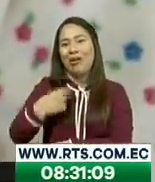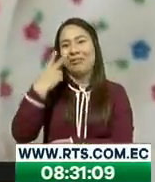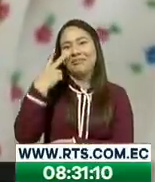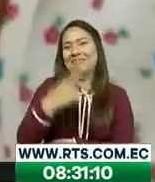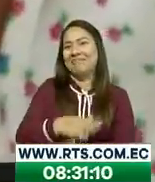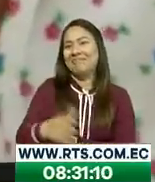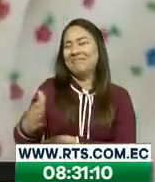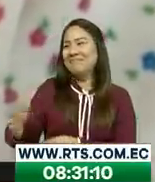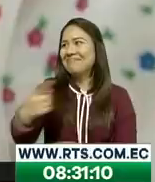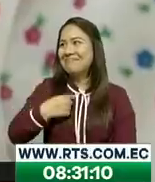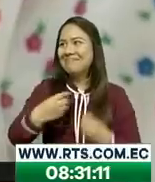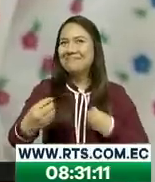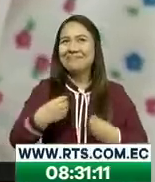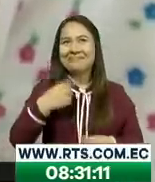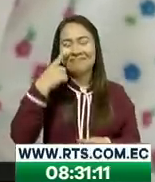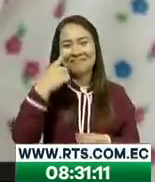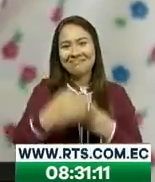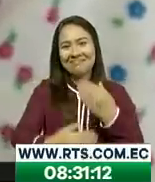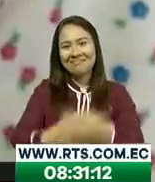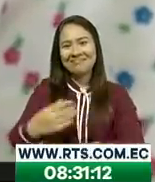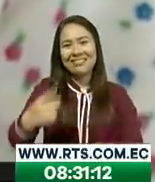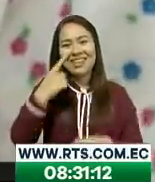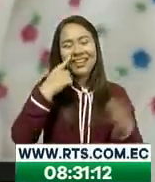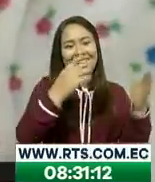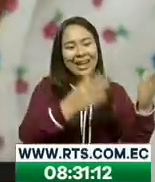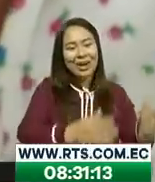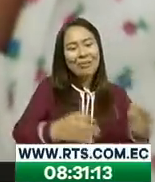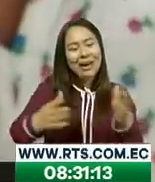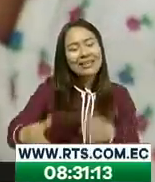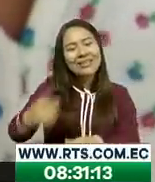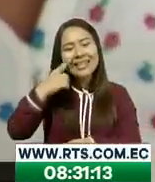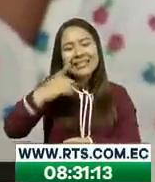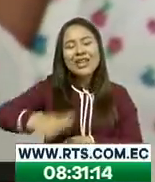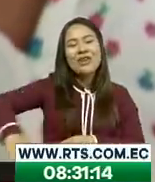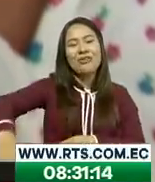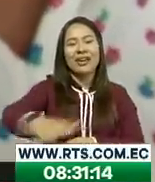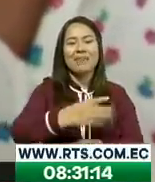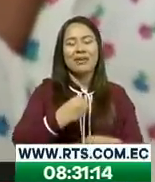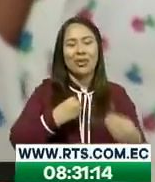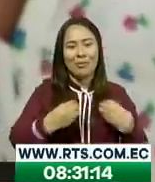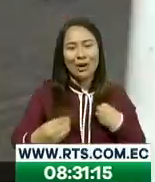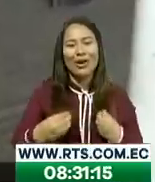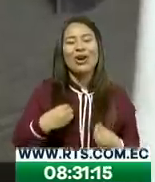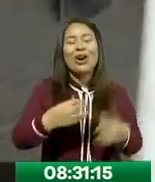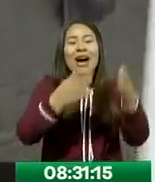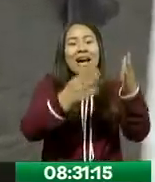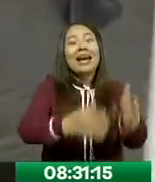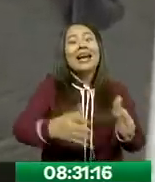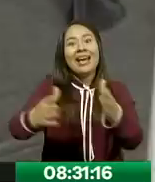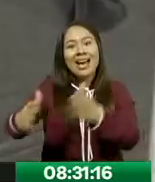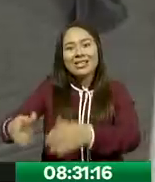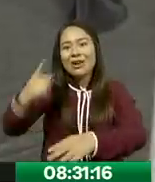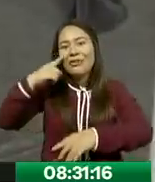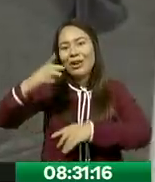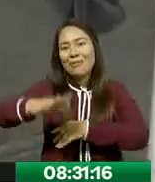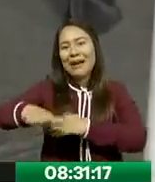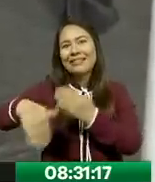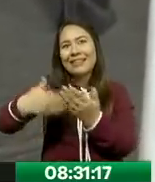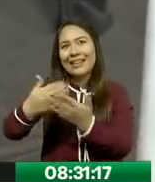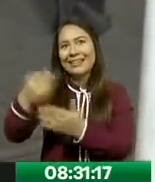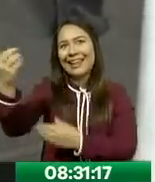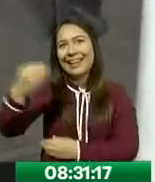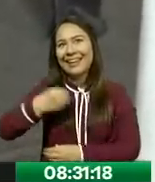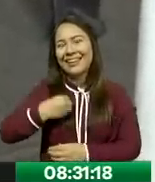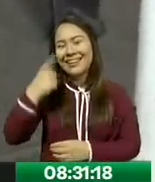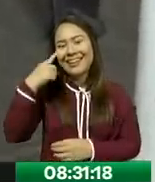y ahí me tenían ahí aplastada y uno se me quepó encima. Y ahí lo cogieron acá a mi esposo también, lo tumbaron, y ahí le rebuscaron todo,